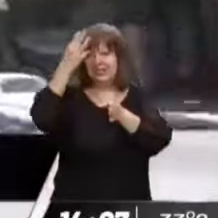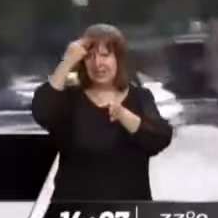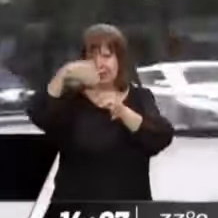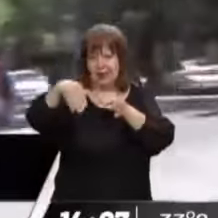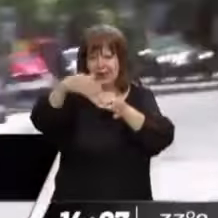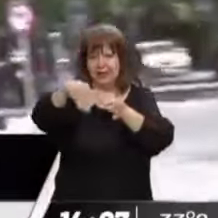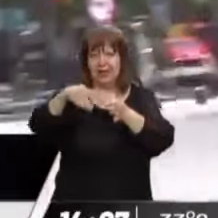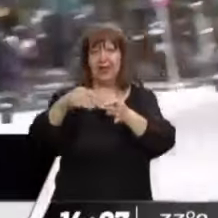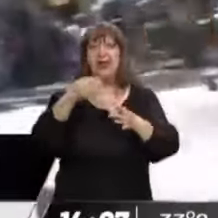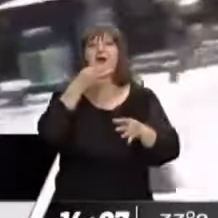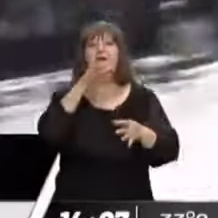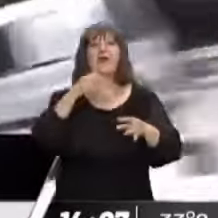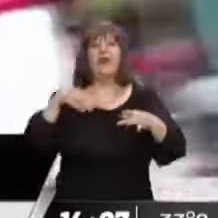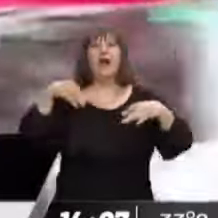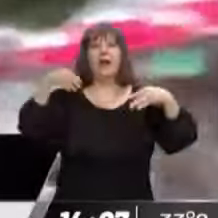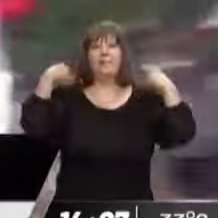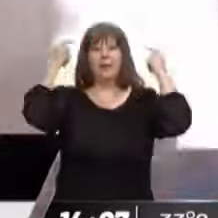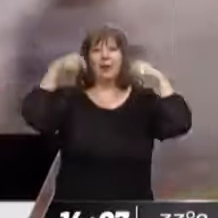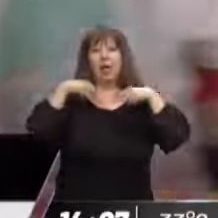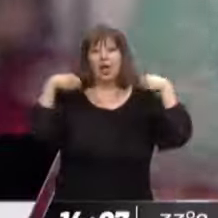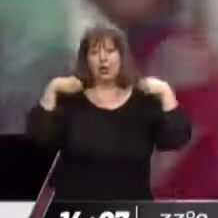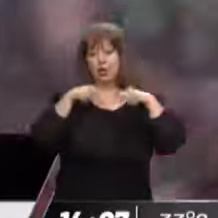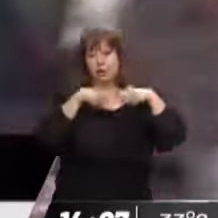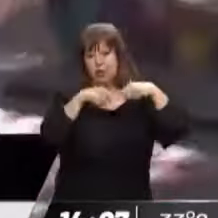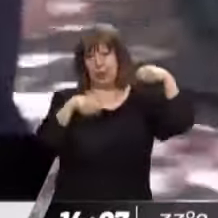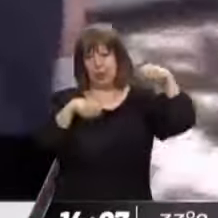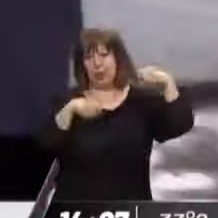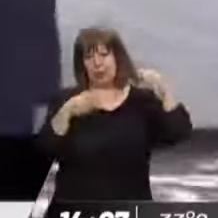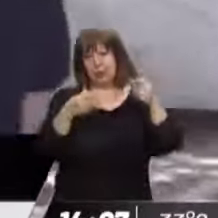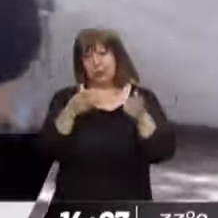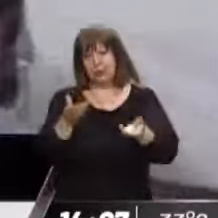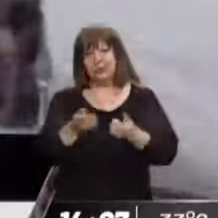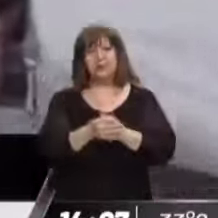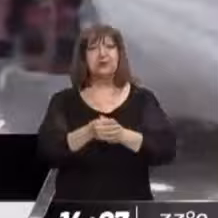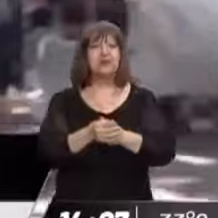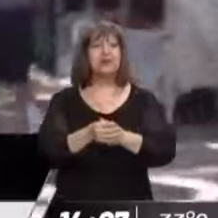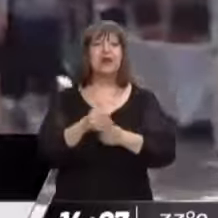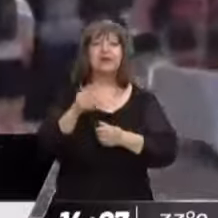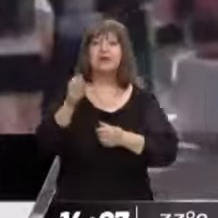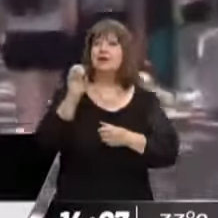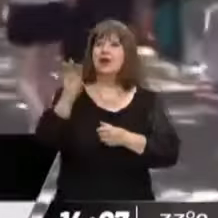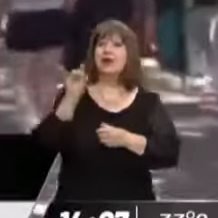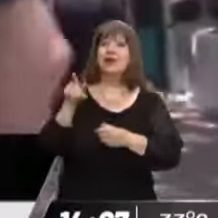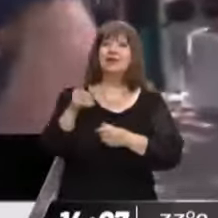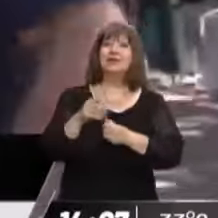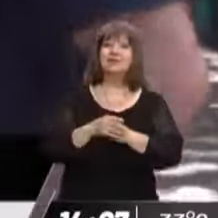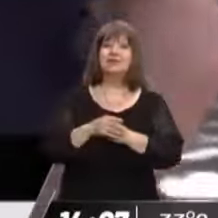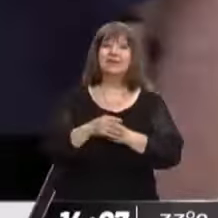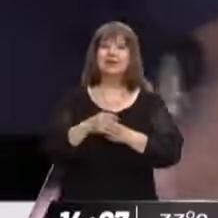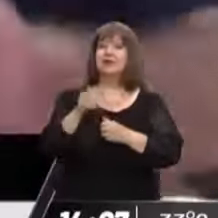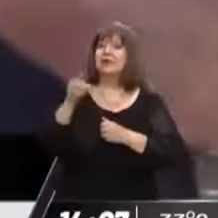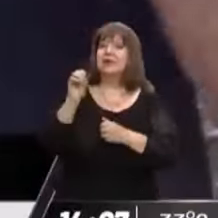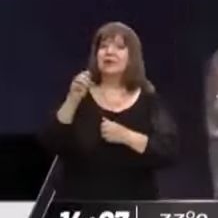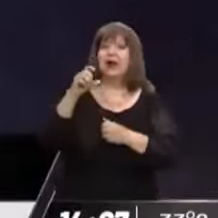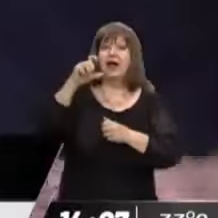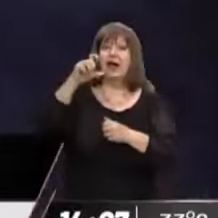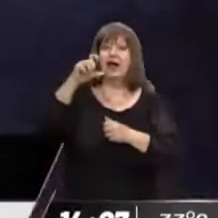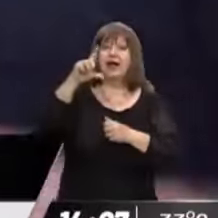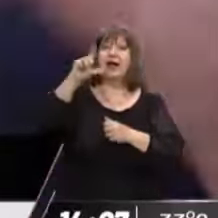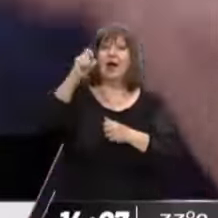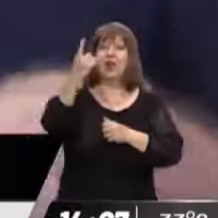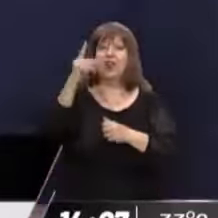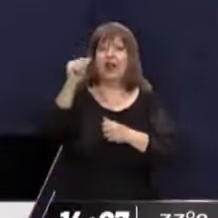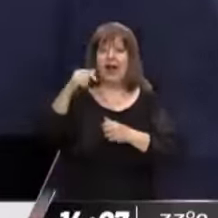quieran colaborar, sigo ya que tengo público. Vení. Tu nombre. Hola, buenas tardes. Soy Claudia. Acá están